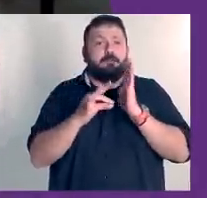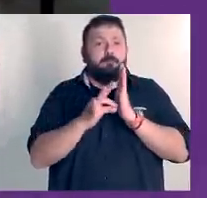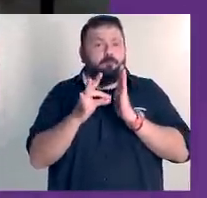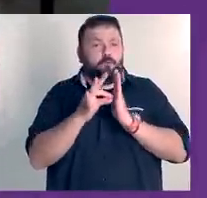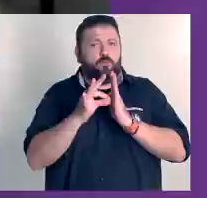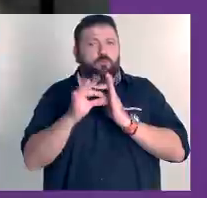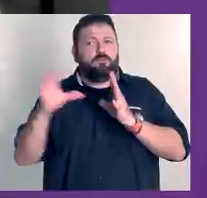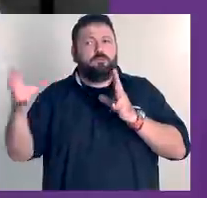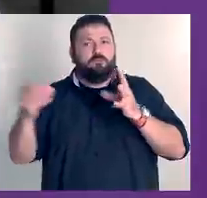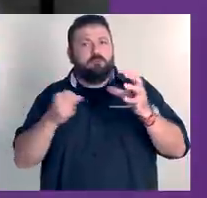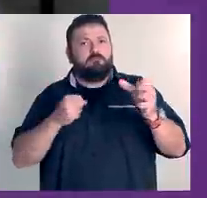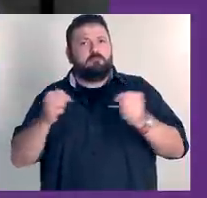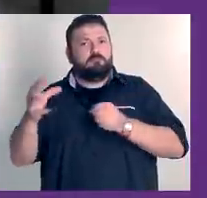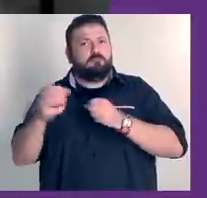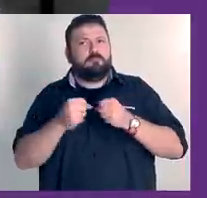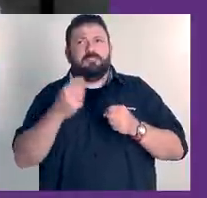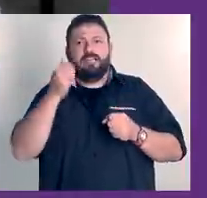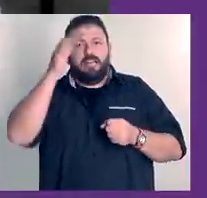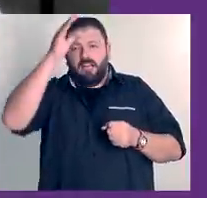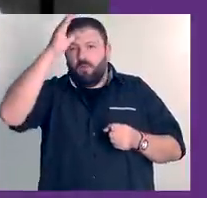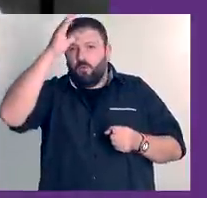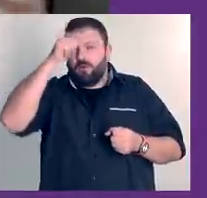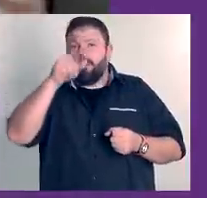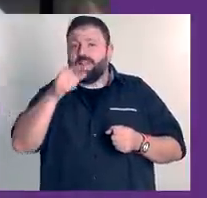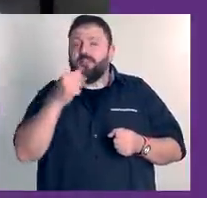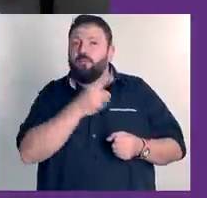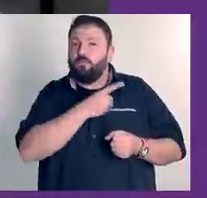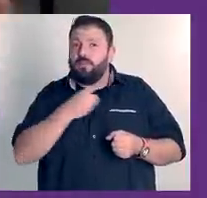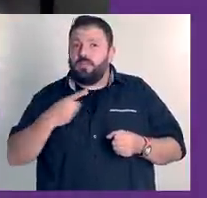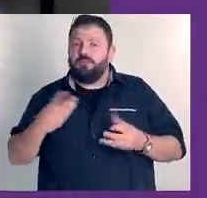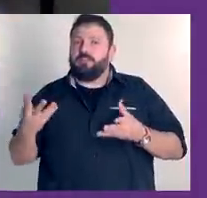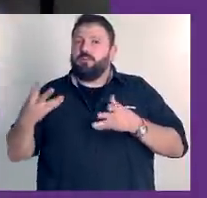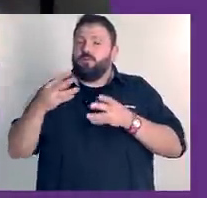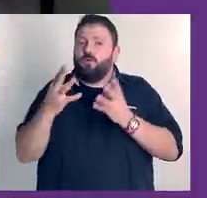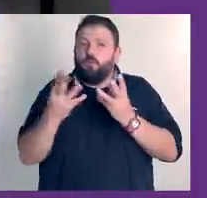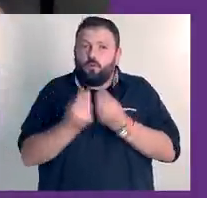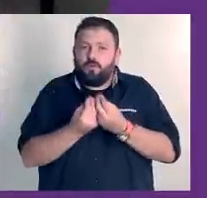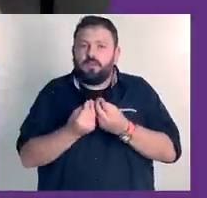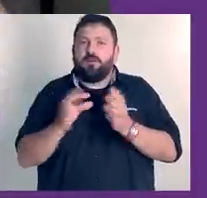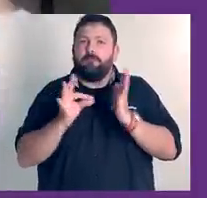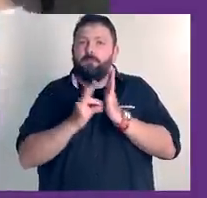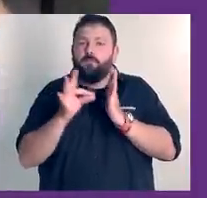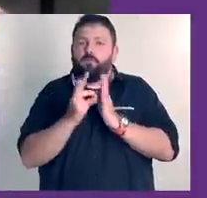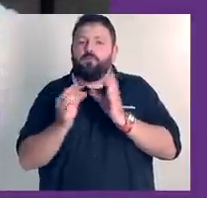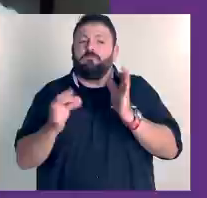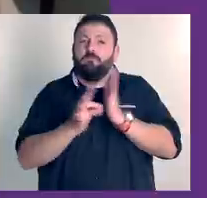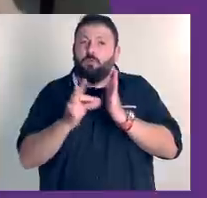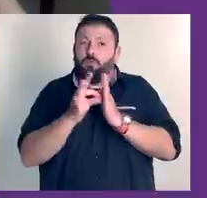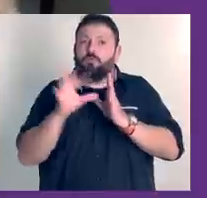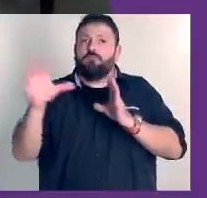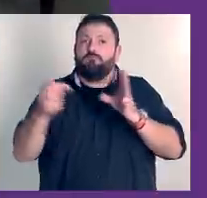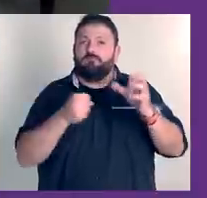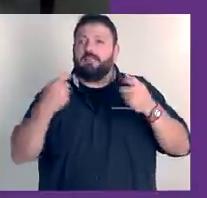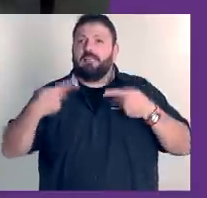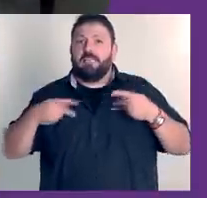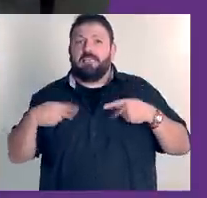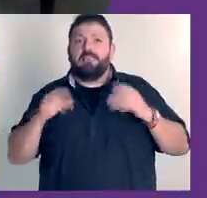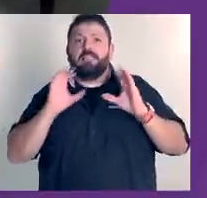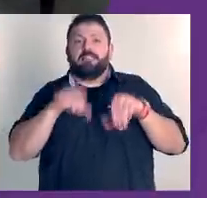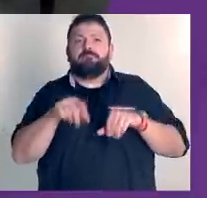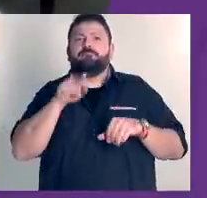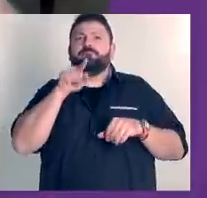grupo, ¿verdad? Acuérdate que esos puntos de grupo son los puntos que se generan de estos 3 inscritos. Pero tú no te midas,